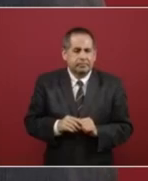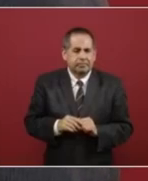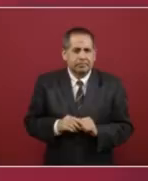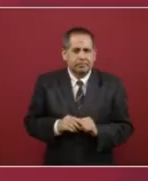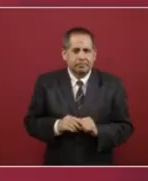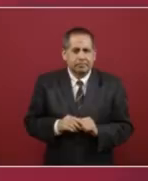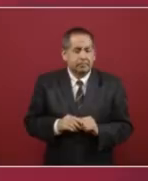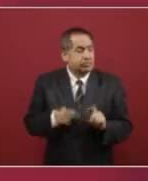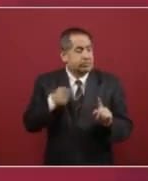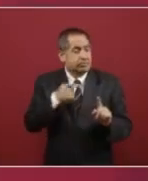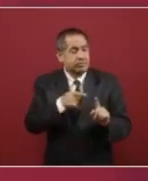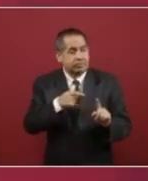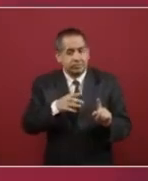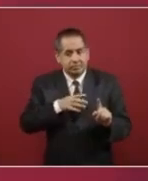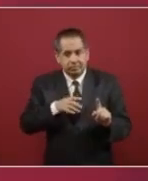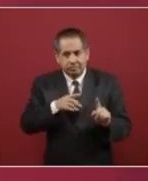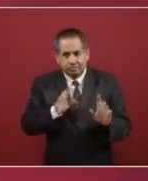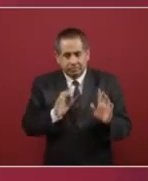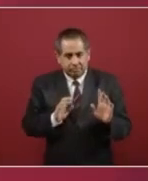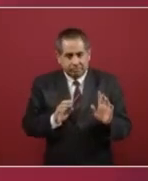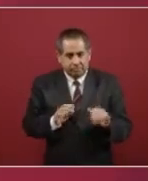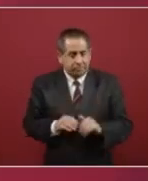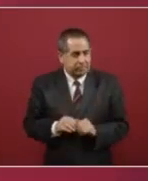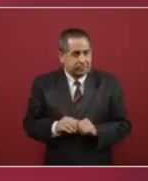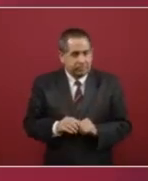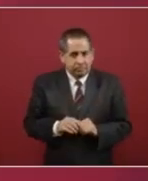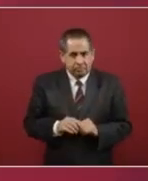pero tiene, aunque está